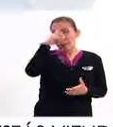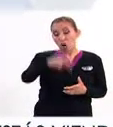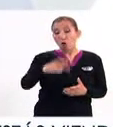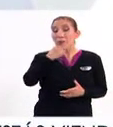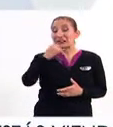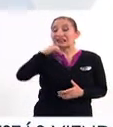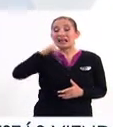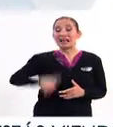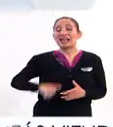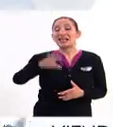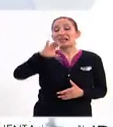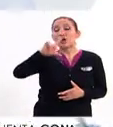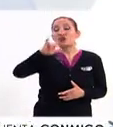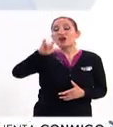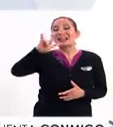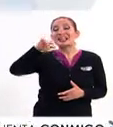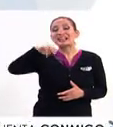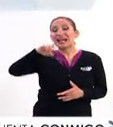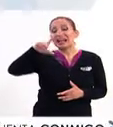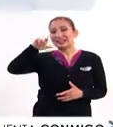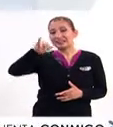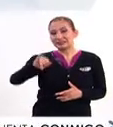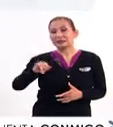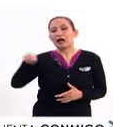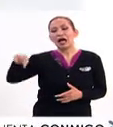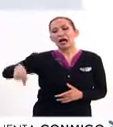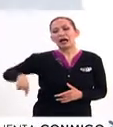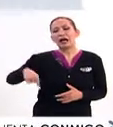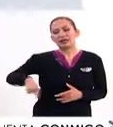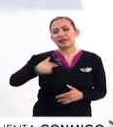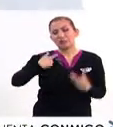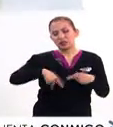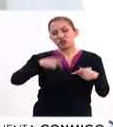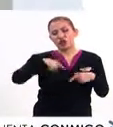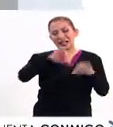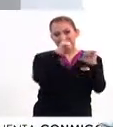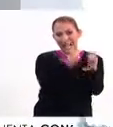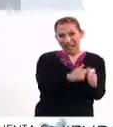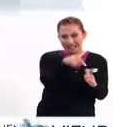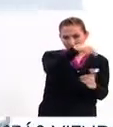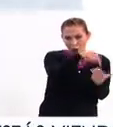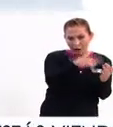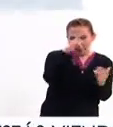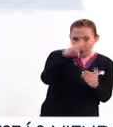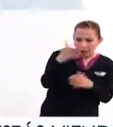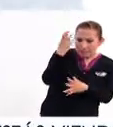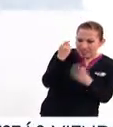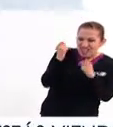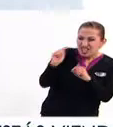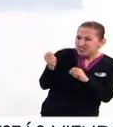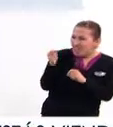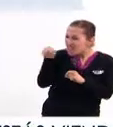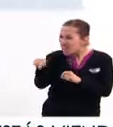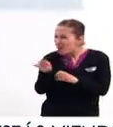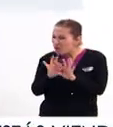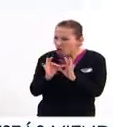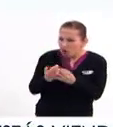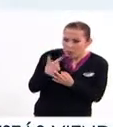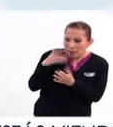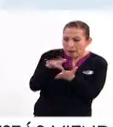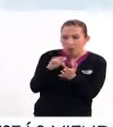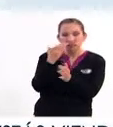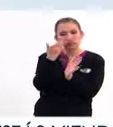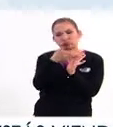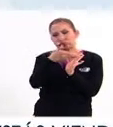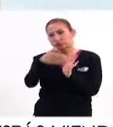aprender las técnicas, pero tarda un poco. De hecho, el Linati hace un libro de trajes civiles y militares